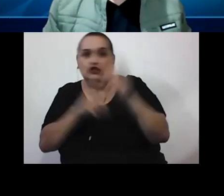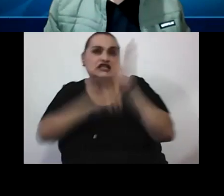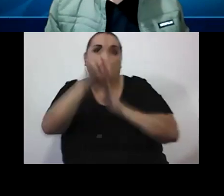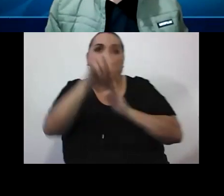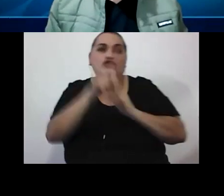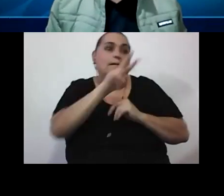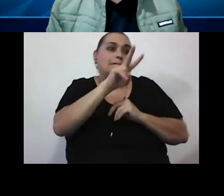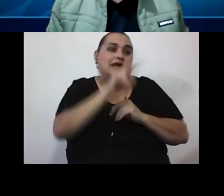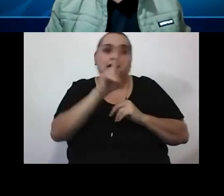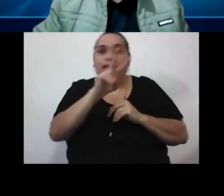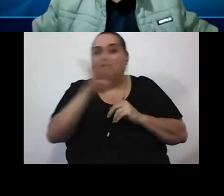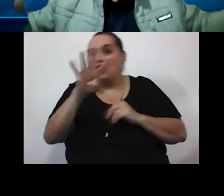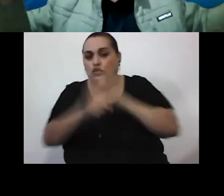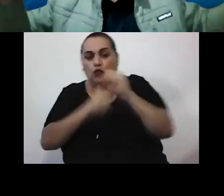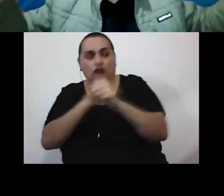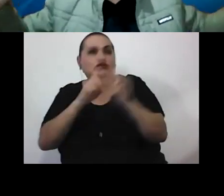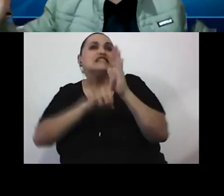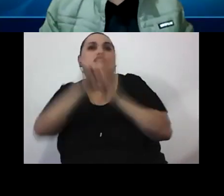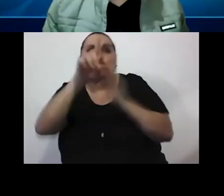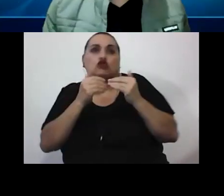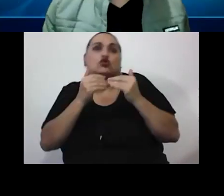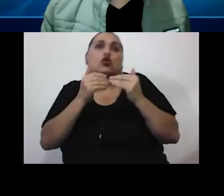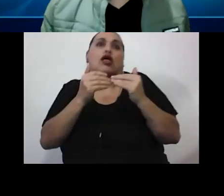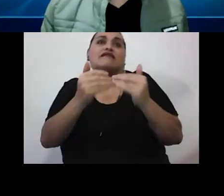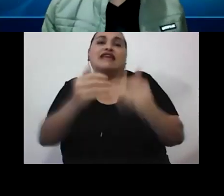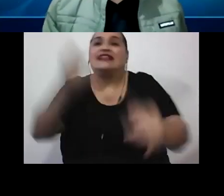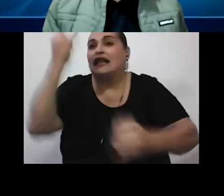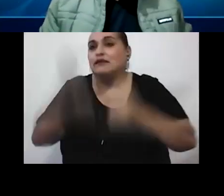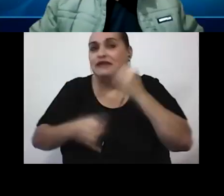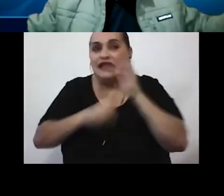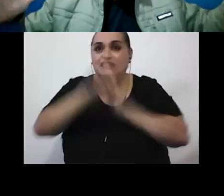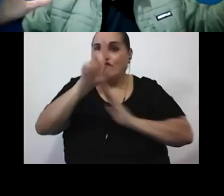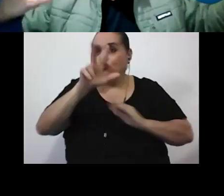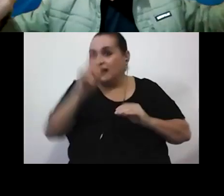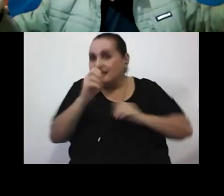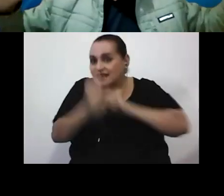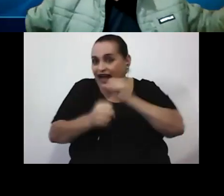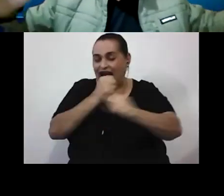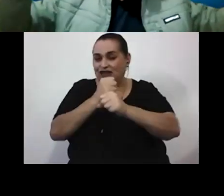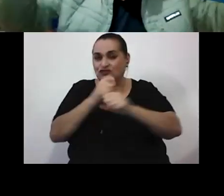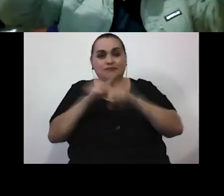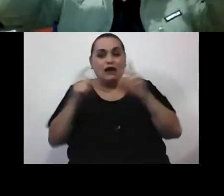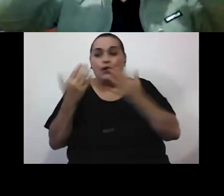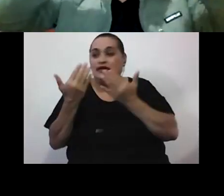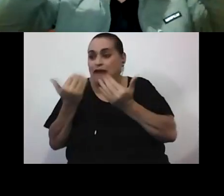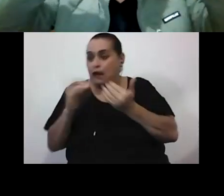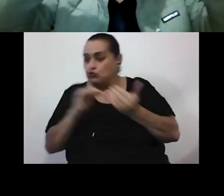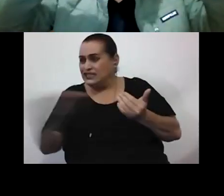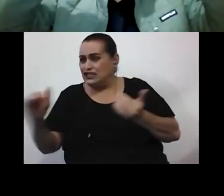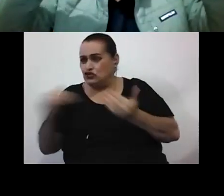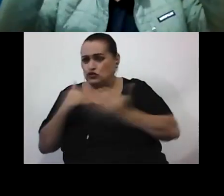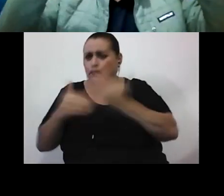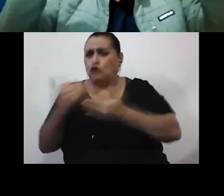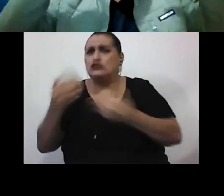24 años está todavía en desarrollo y a veces termina de desarrollarse a los 30 años, pero esperamos que niñas y niños procesen